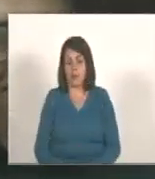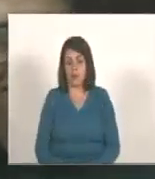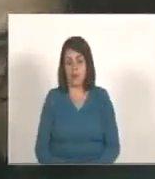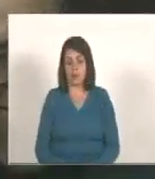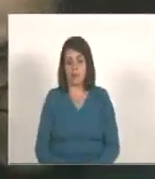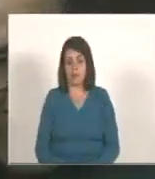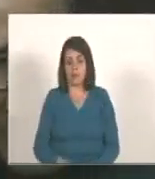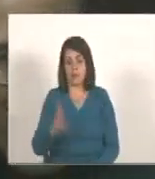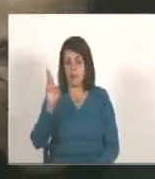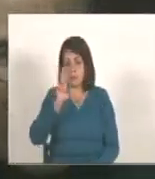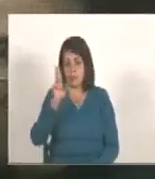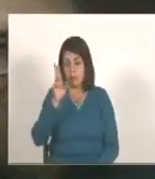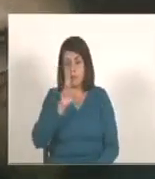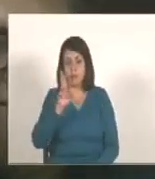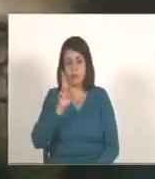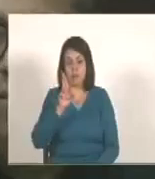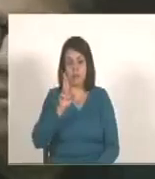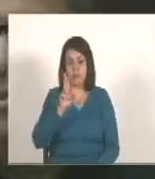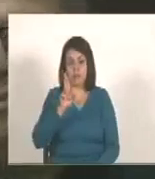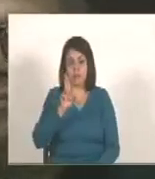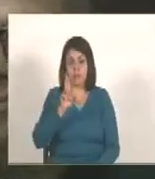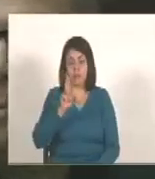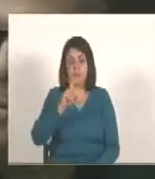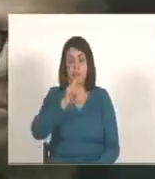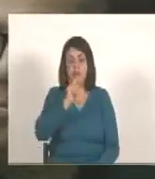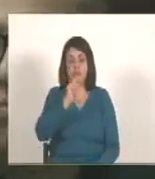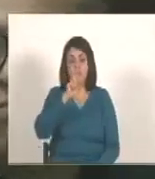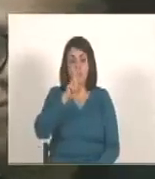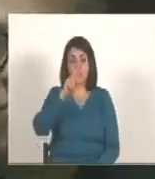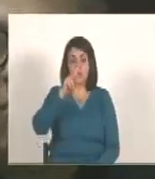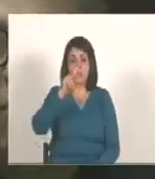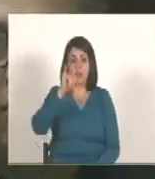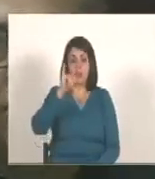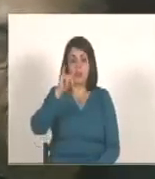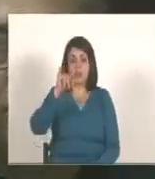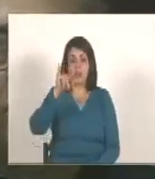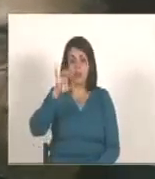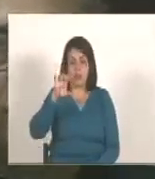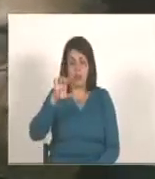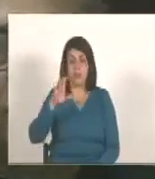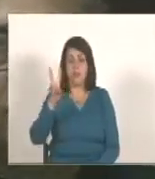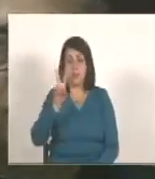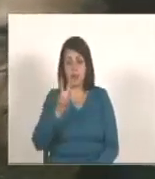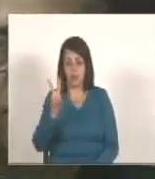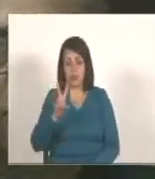las repúblicas de Turquía y Venezuela,